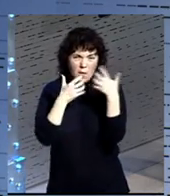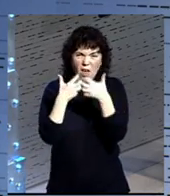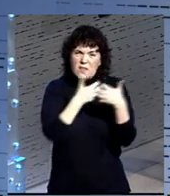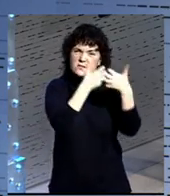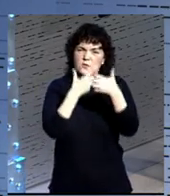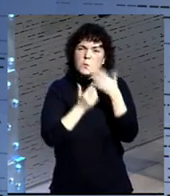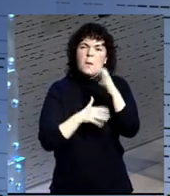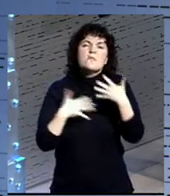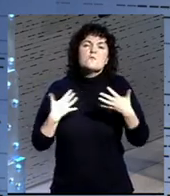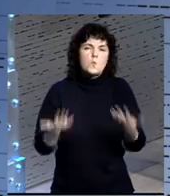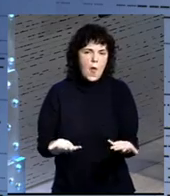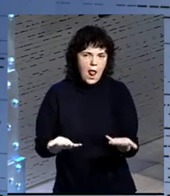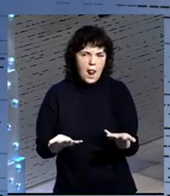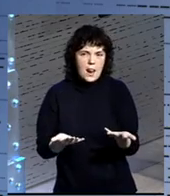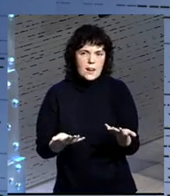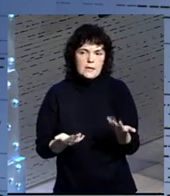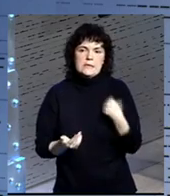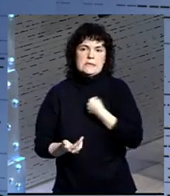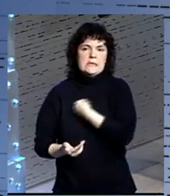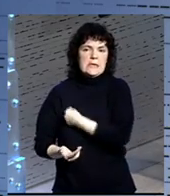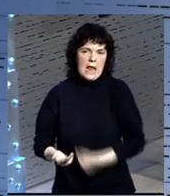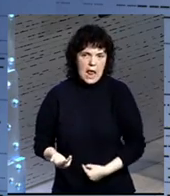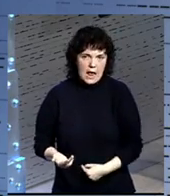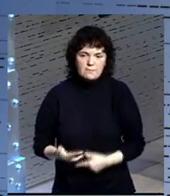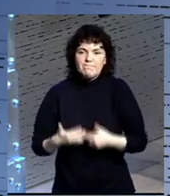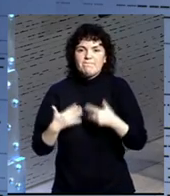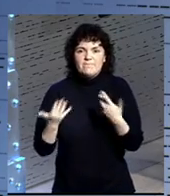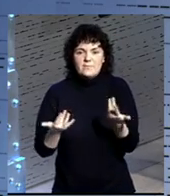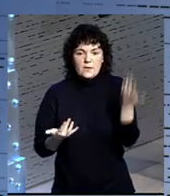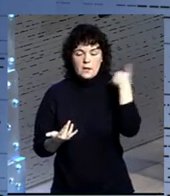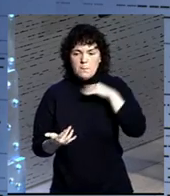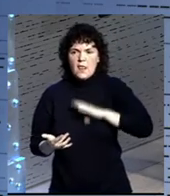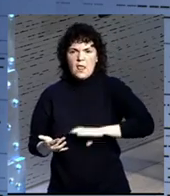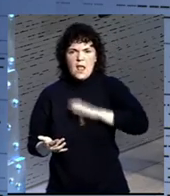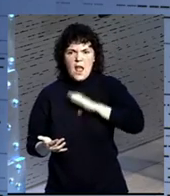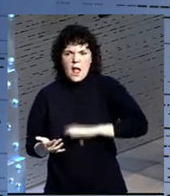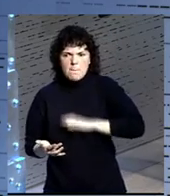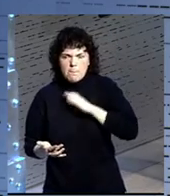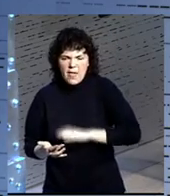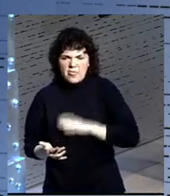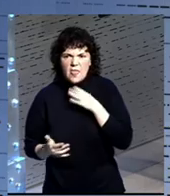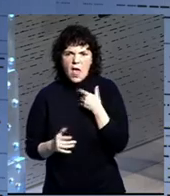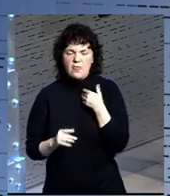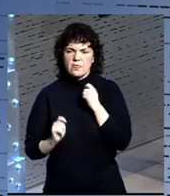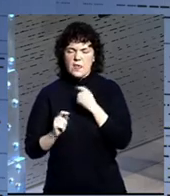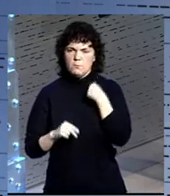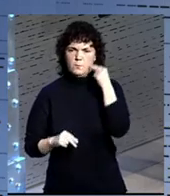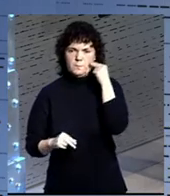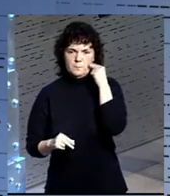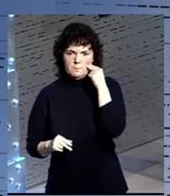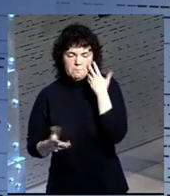estadounidense iba a ser China? Con lo que de capacidad intimidatoria tiene